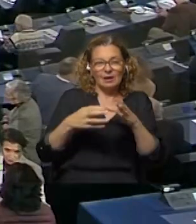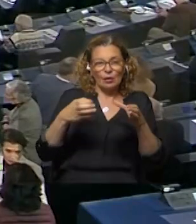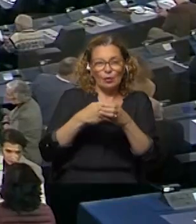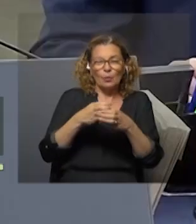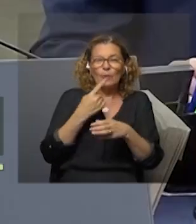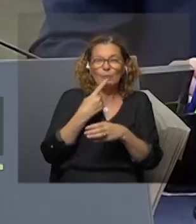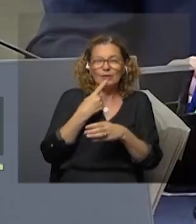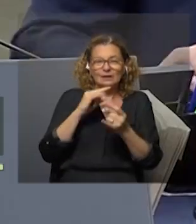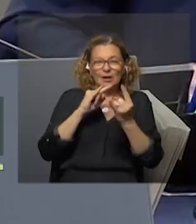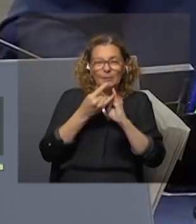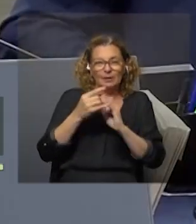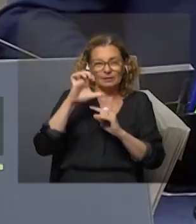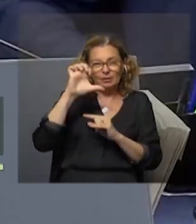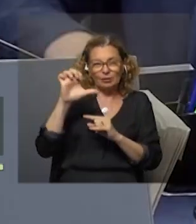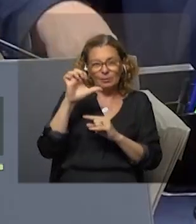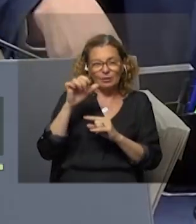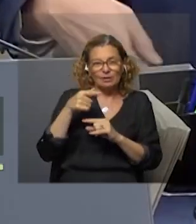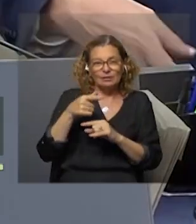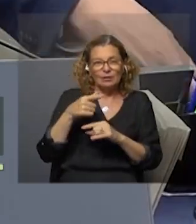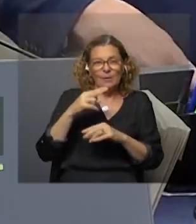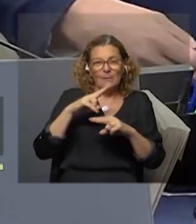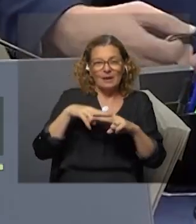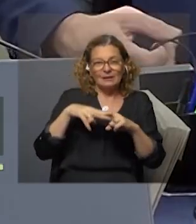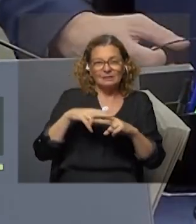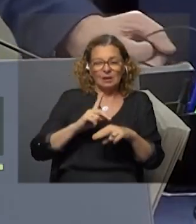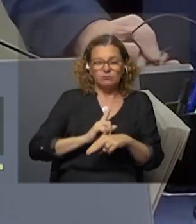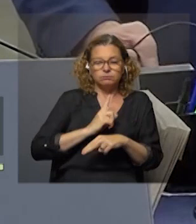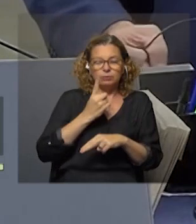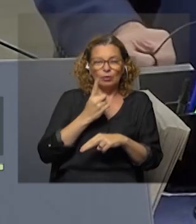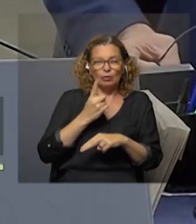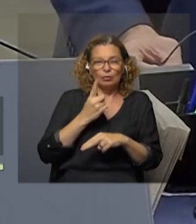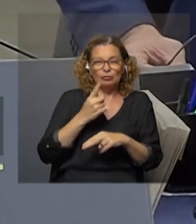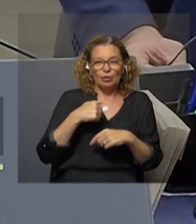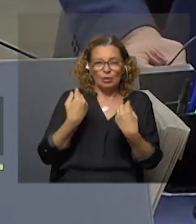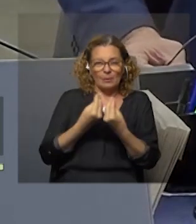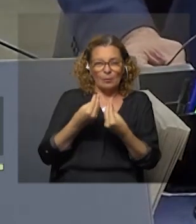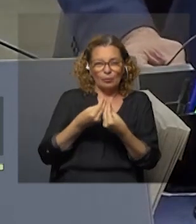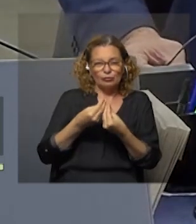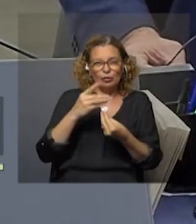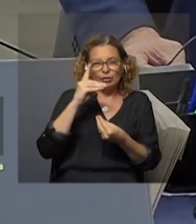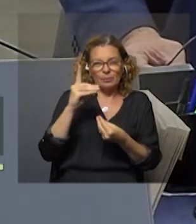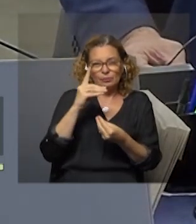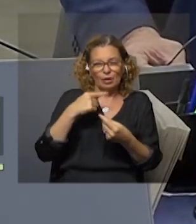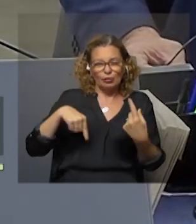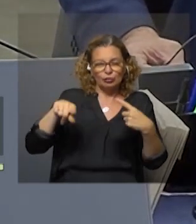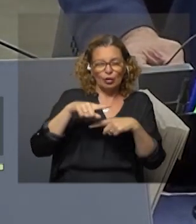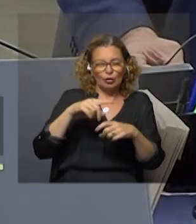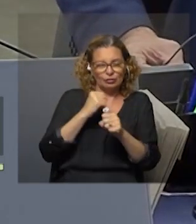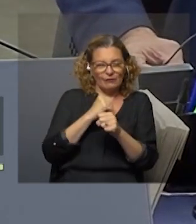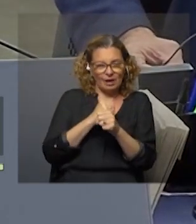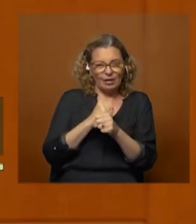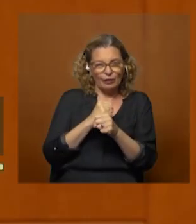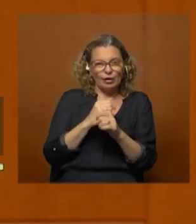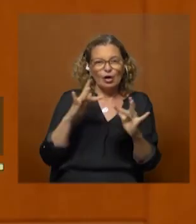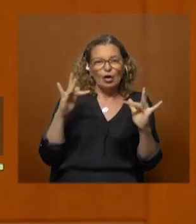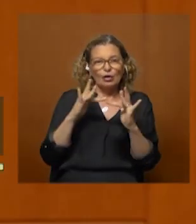políticos del parlamento europeo defendieron este martes la honradez y limpieza de una inmensa mayoría de diputados asistentes y trabajadores y